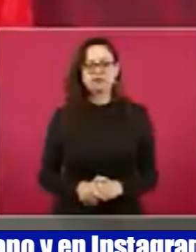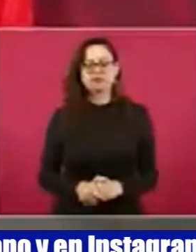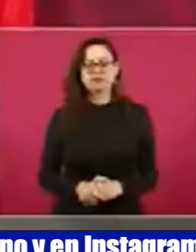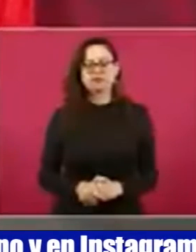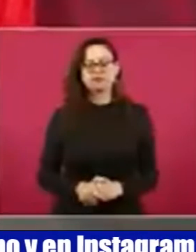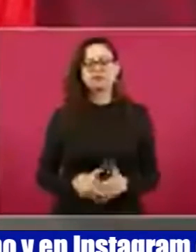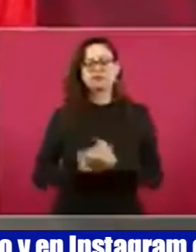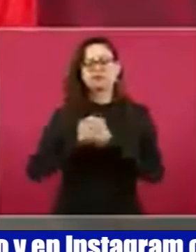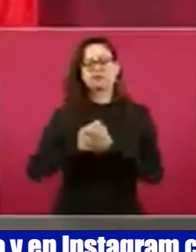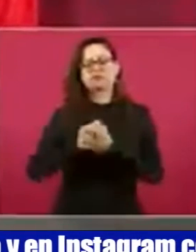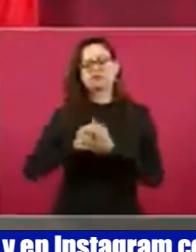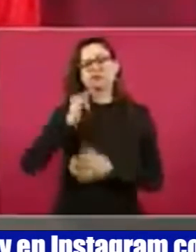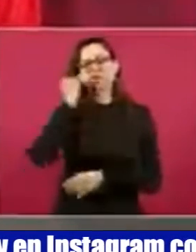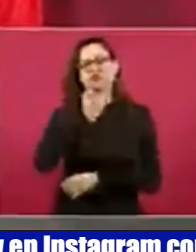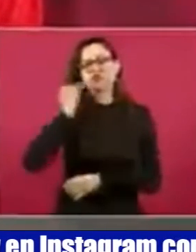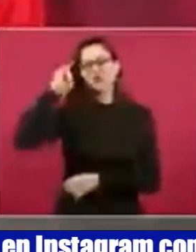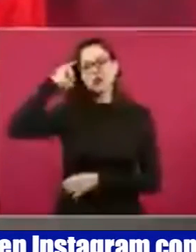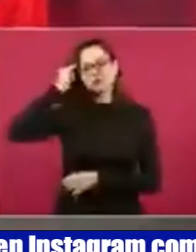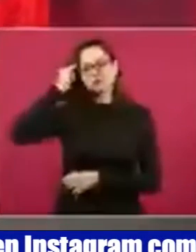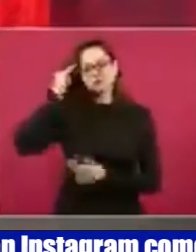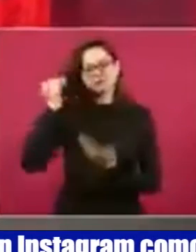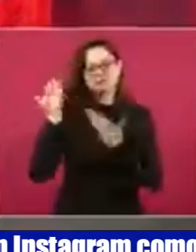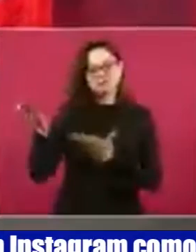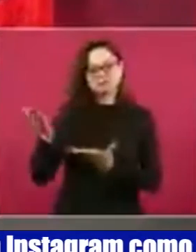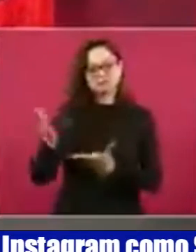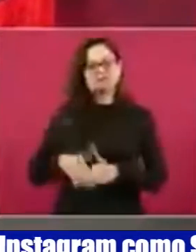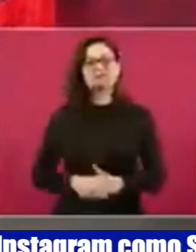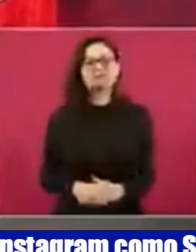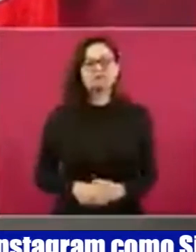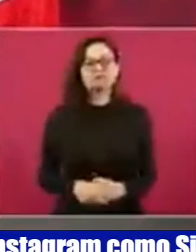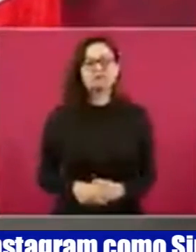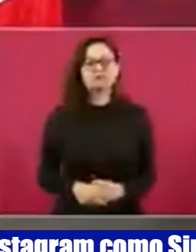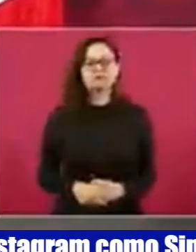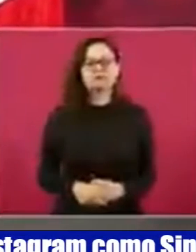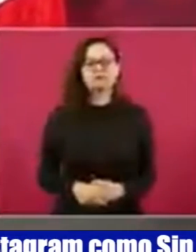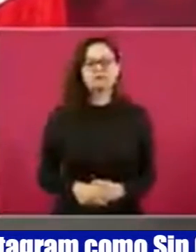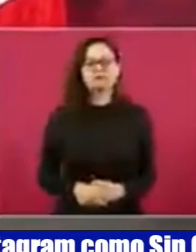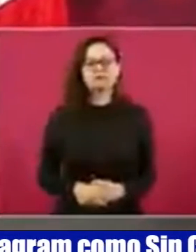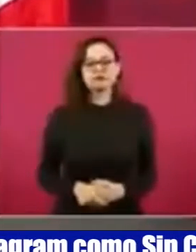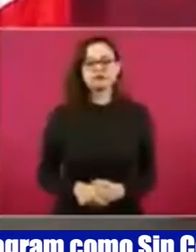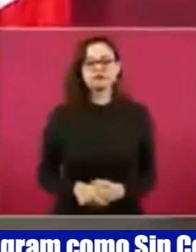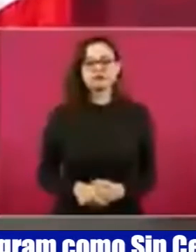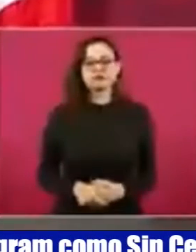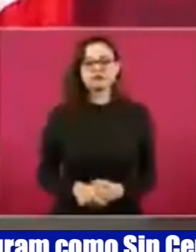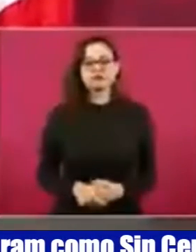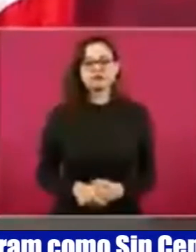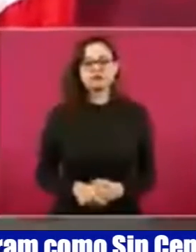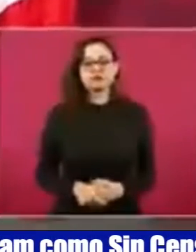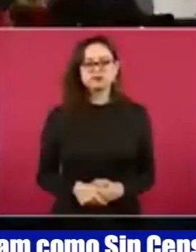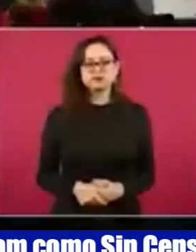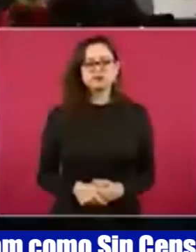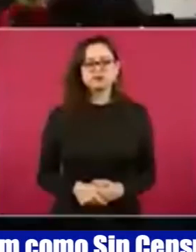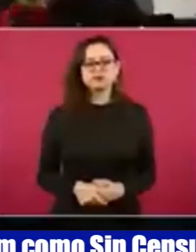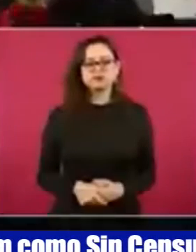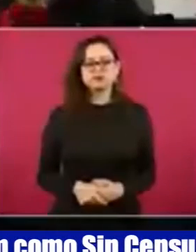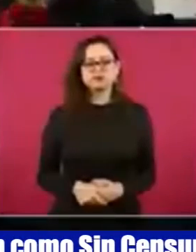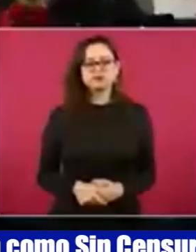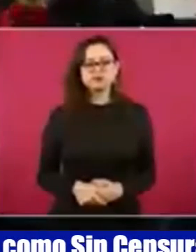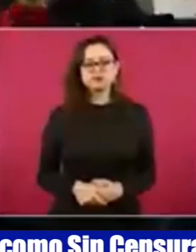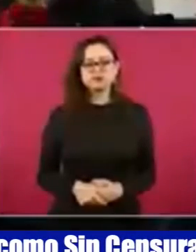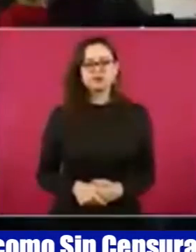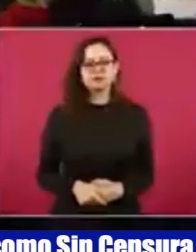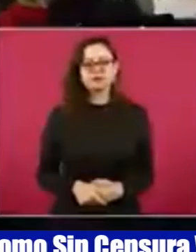Kiaku kiekatari México kiekarimtama ikaniu kiremeta enie nebraga México